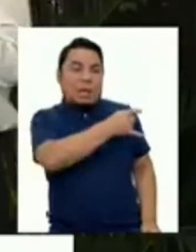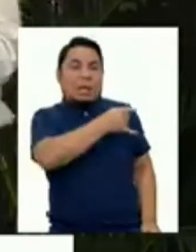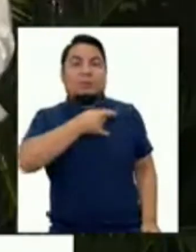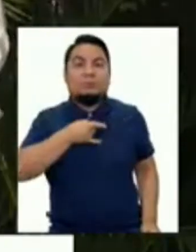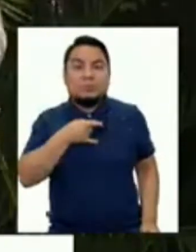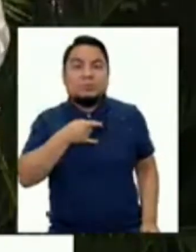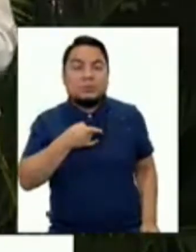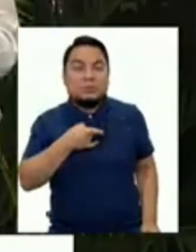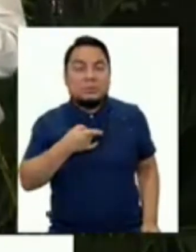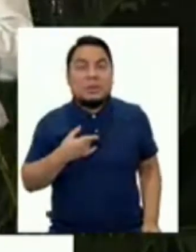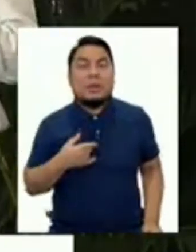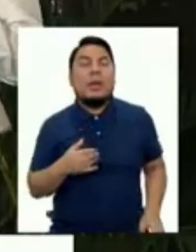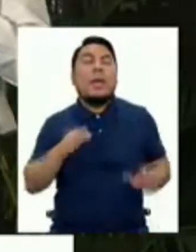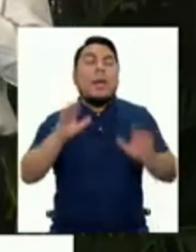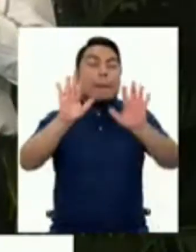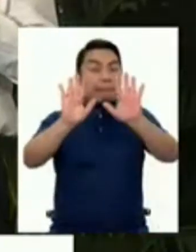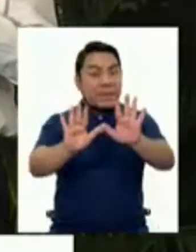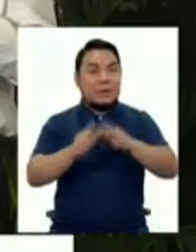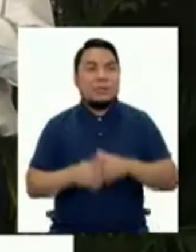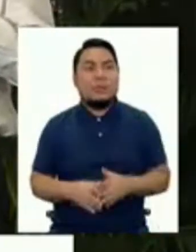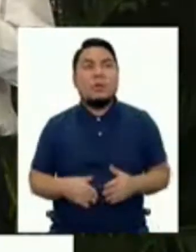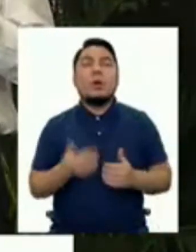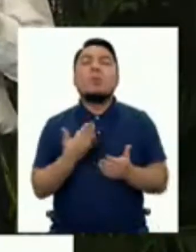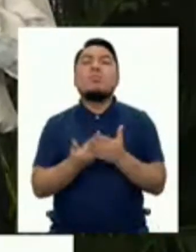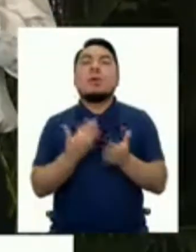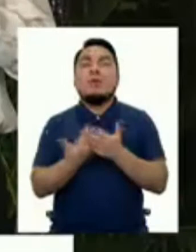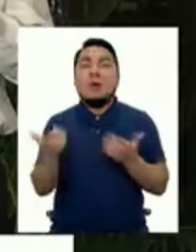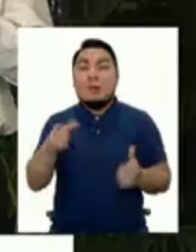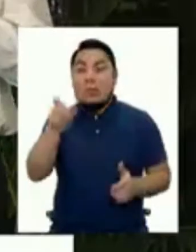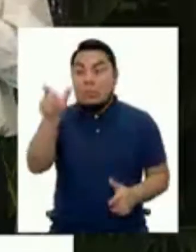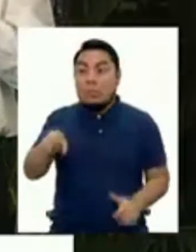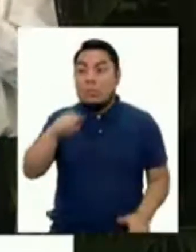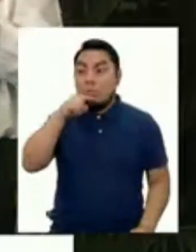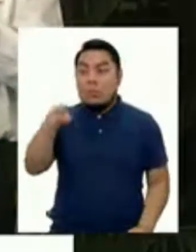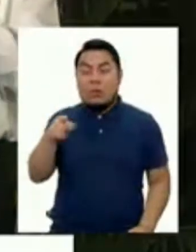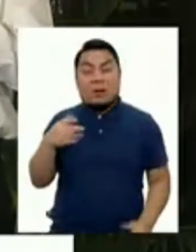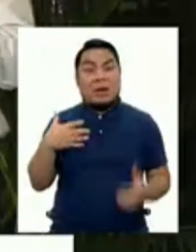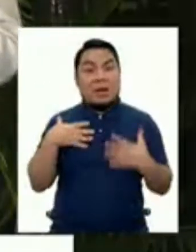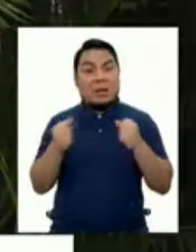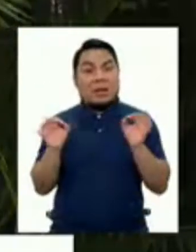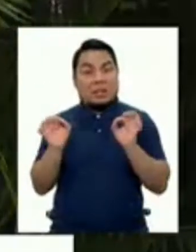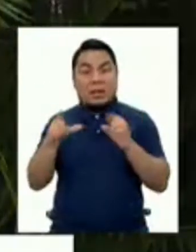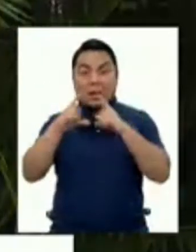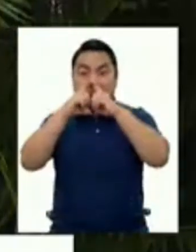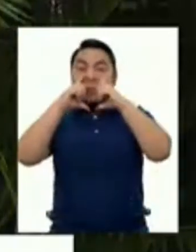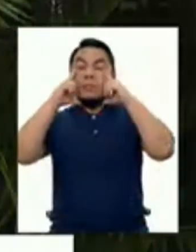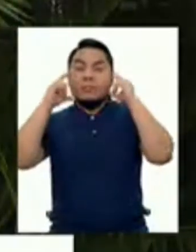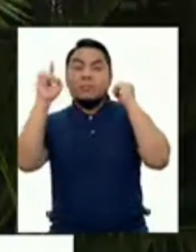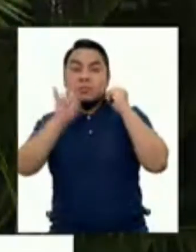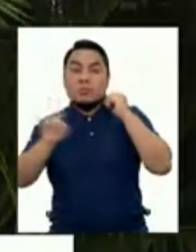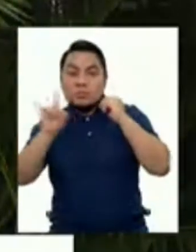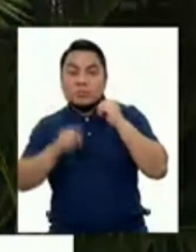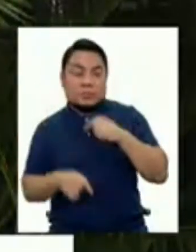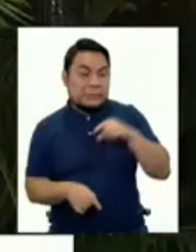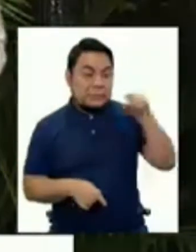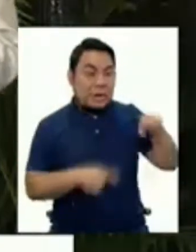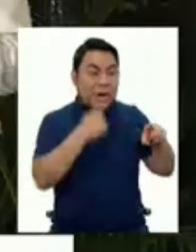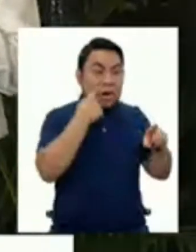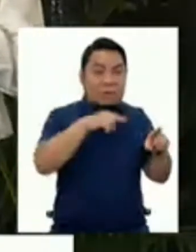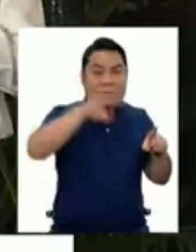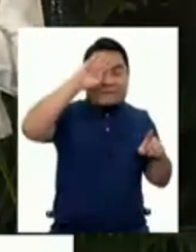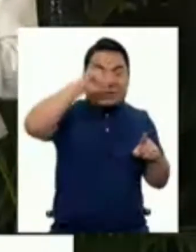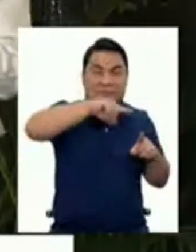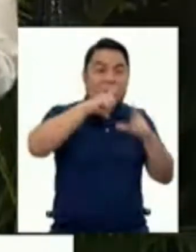¿Qué pasa si la señora, que es sana, usa mascarilla, pero el señor que está con el virus no usa